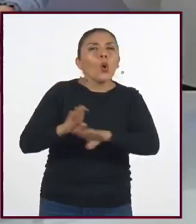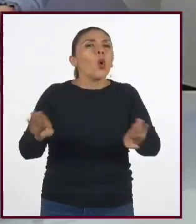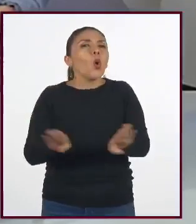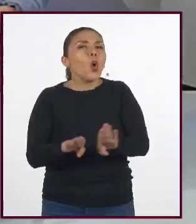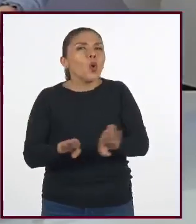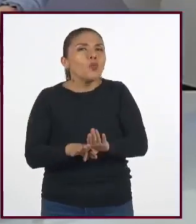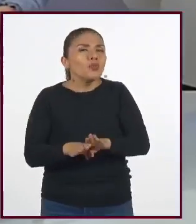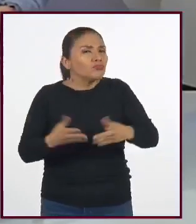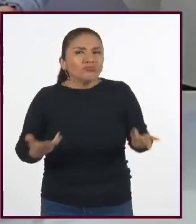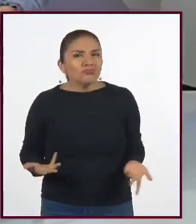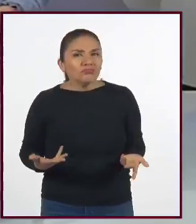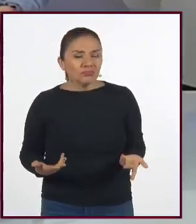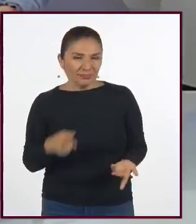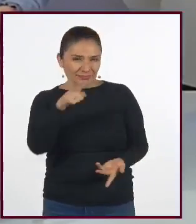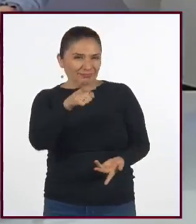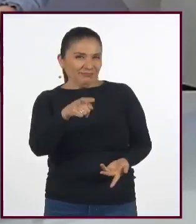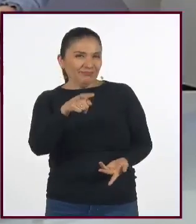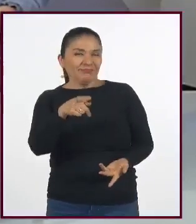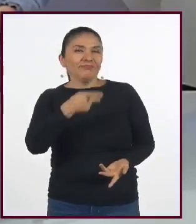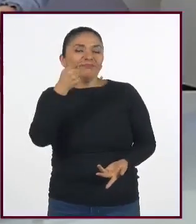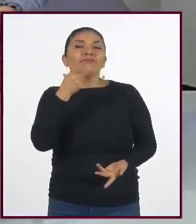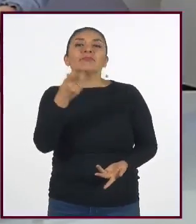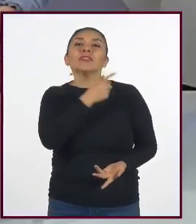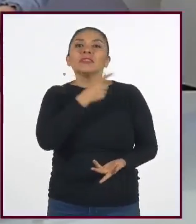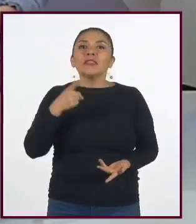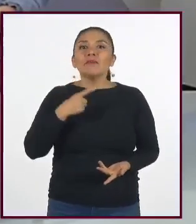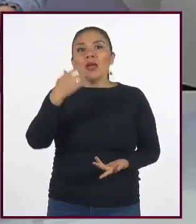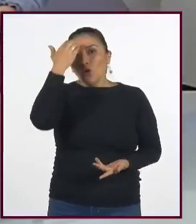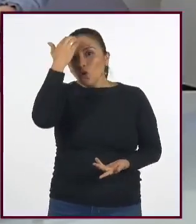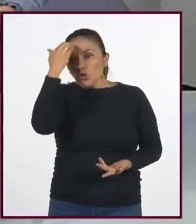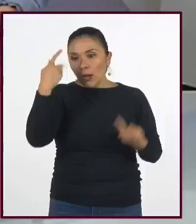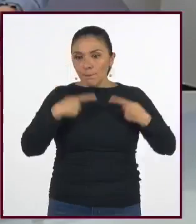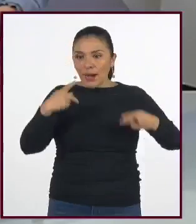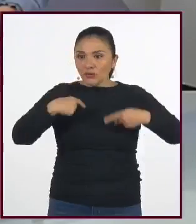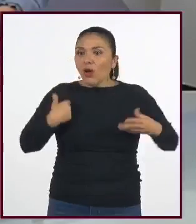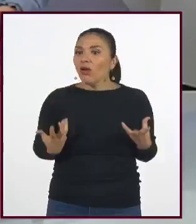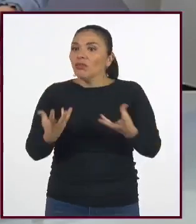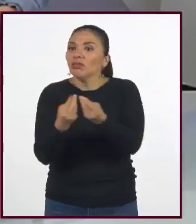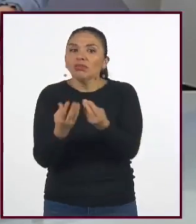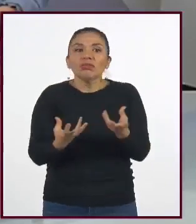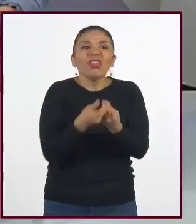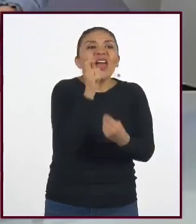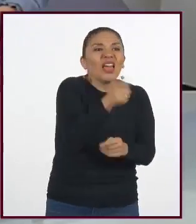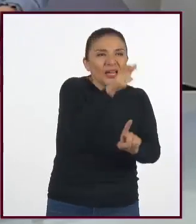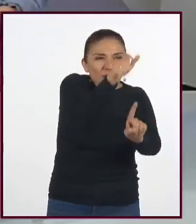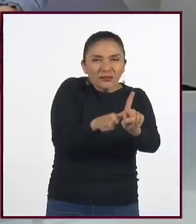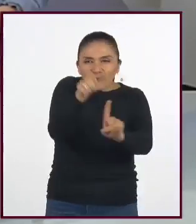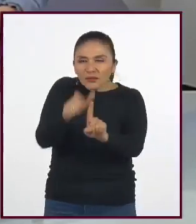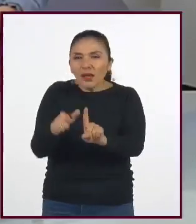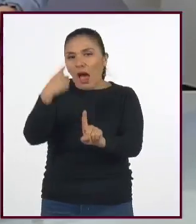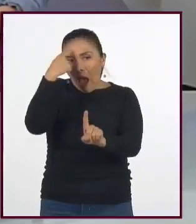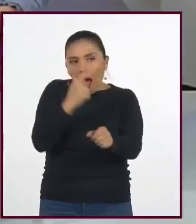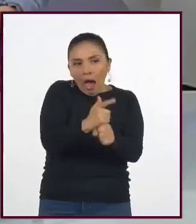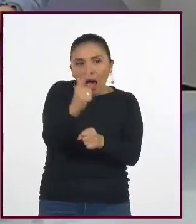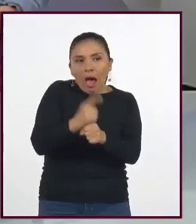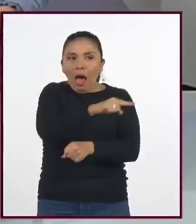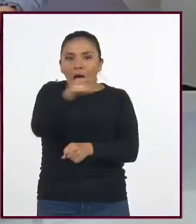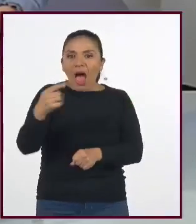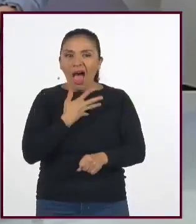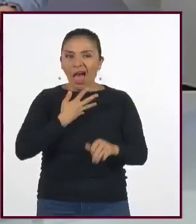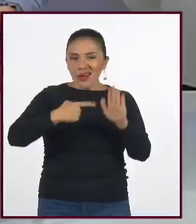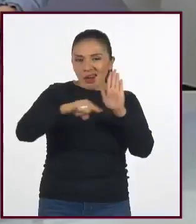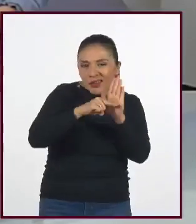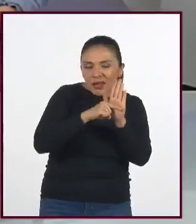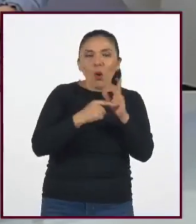dicen, tienes que saber con quién juntarte, ¿no? Tanto para identificar lo negativo como para identificar lo